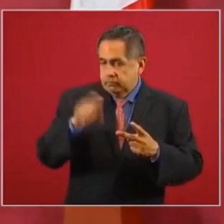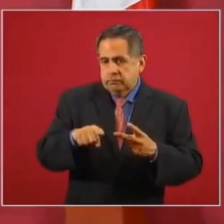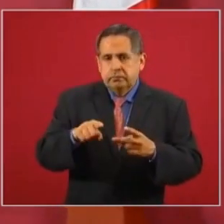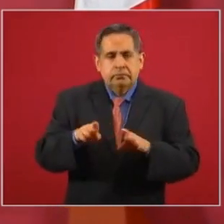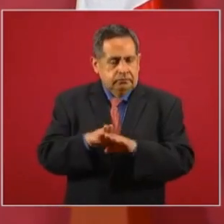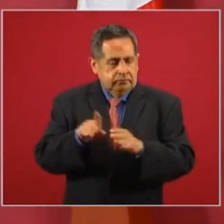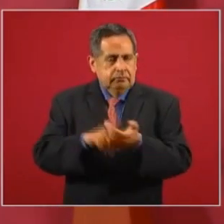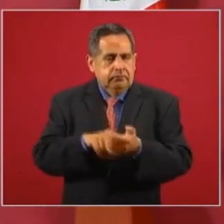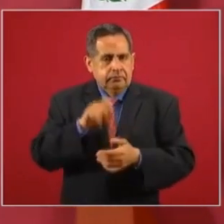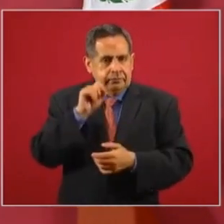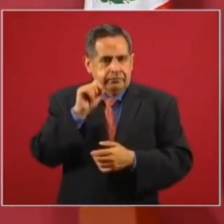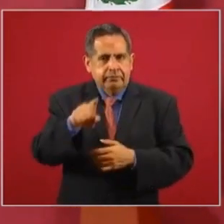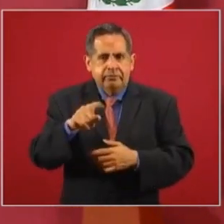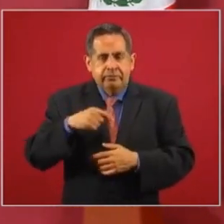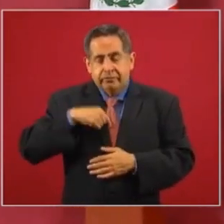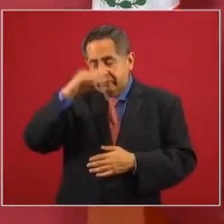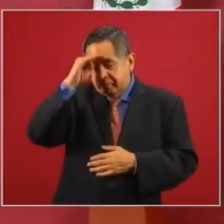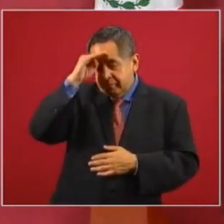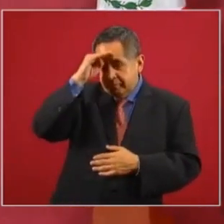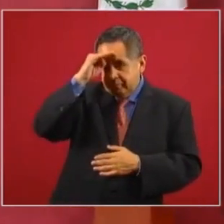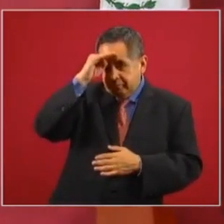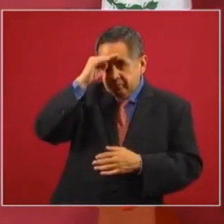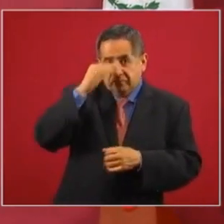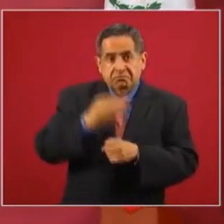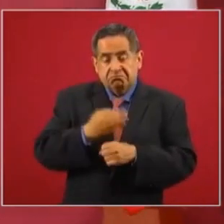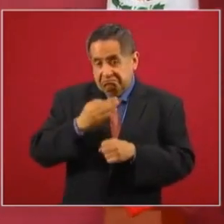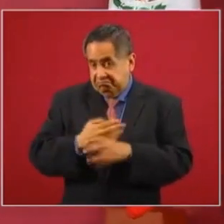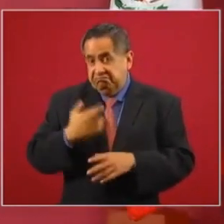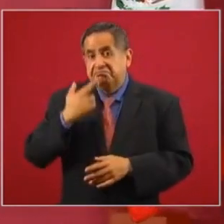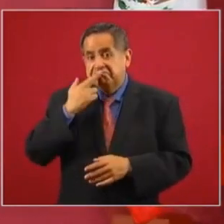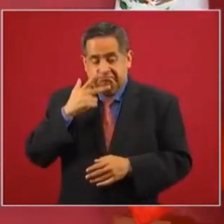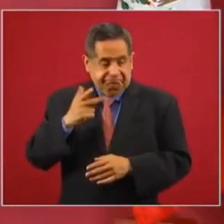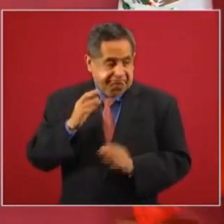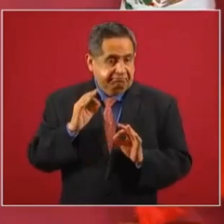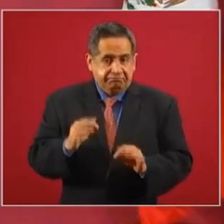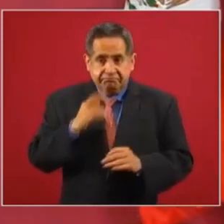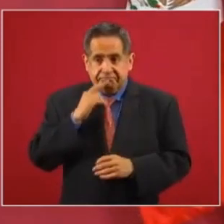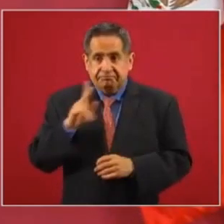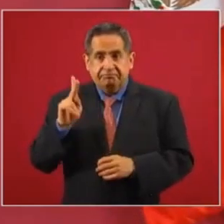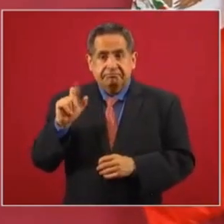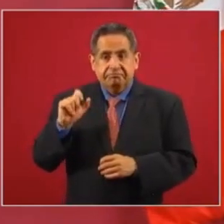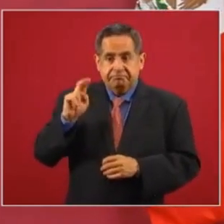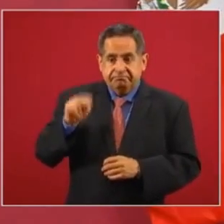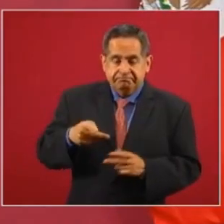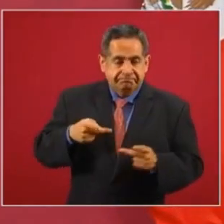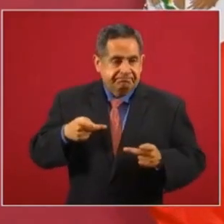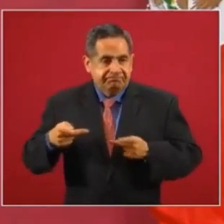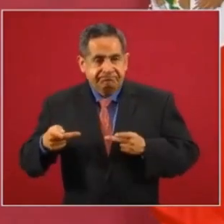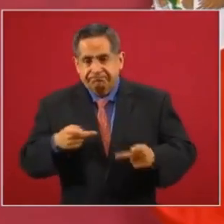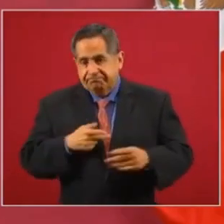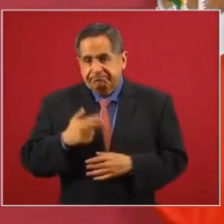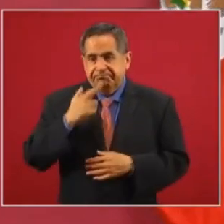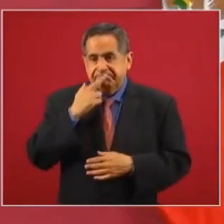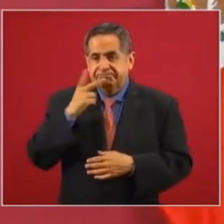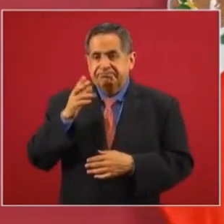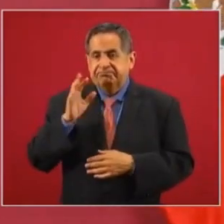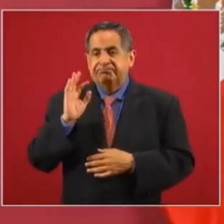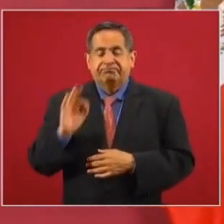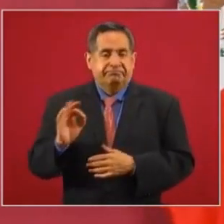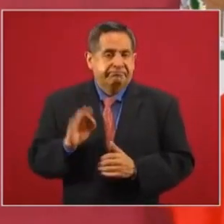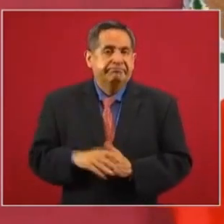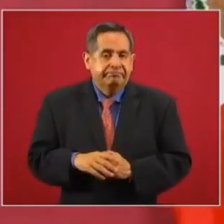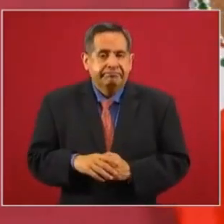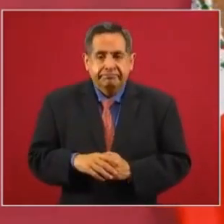Ahí yo les diría que incluso nos ha ido mejor en cuanto a la estrategia que se aplicó,